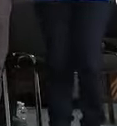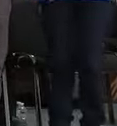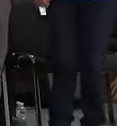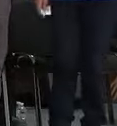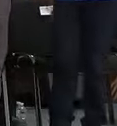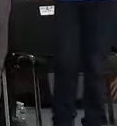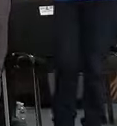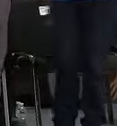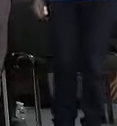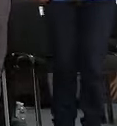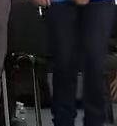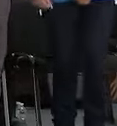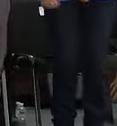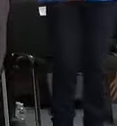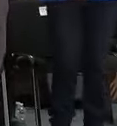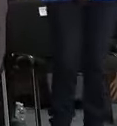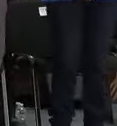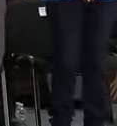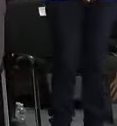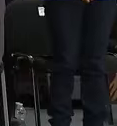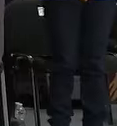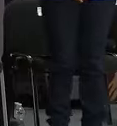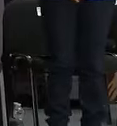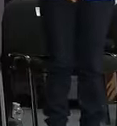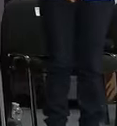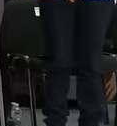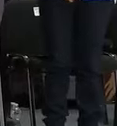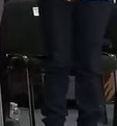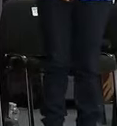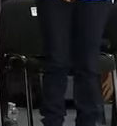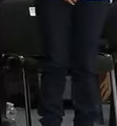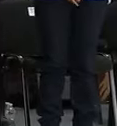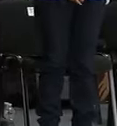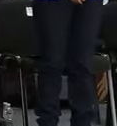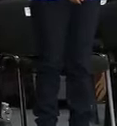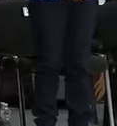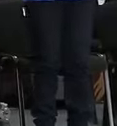municipal de Mazatlán, Villa de Flores, Teófilo Marín Pablo.